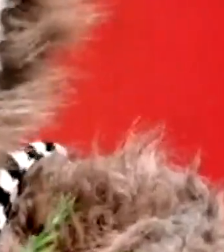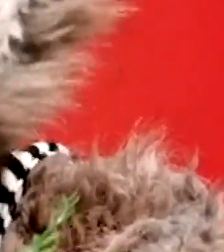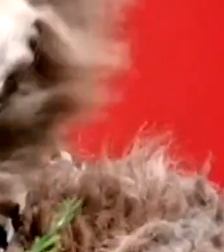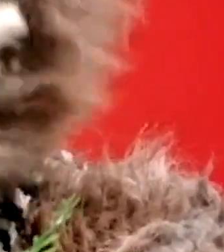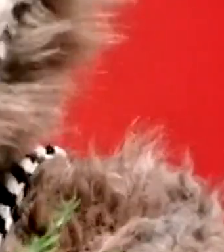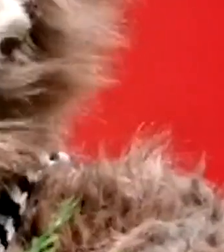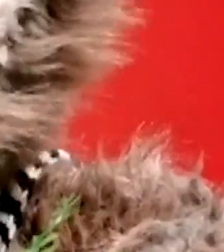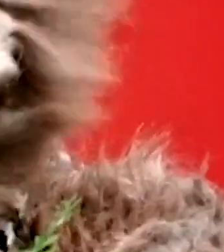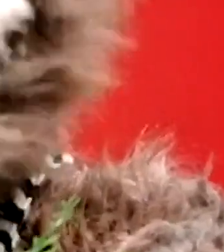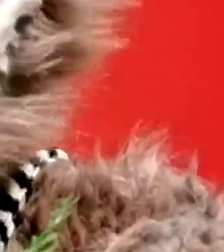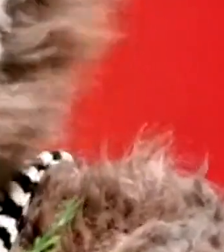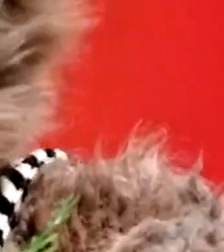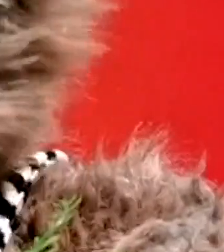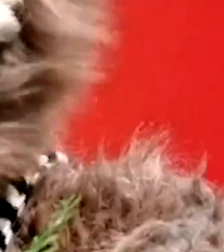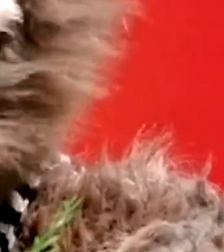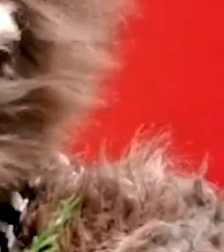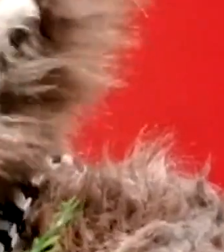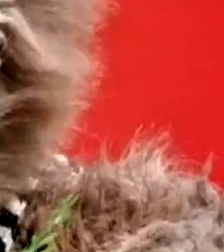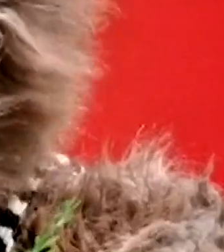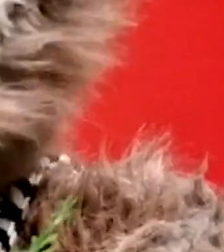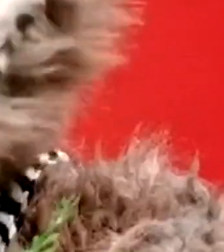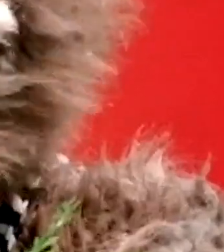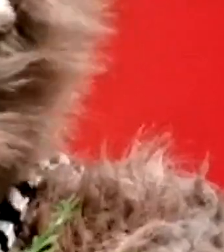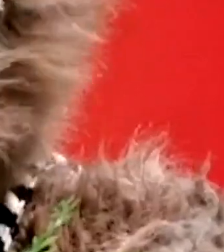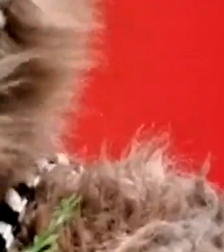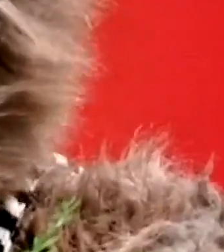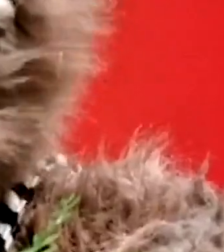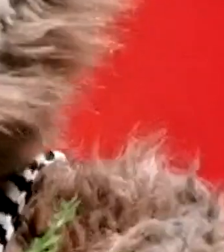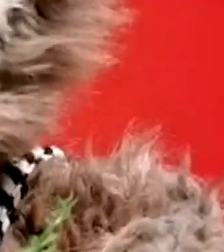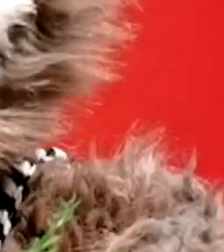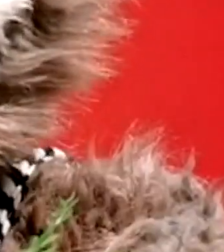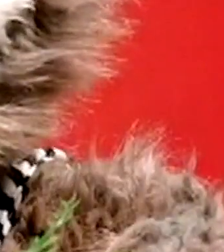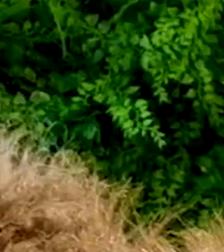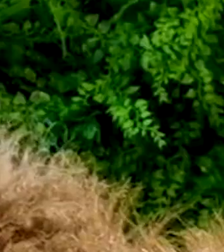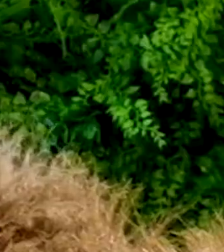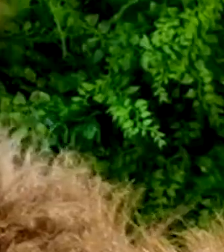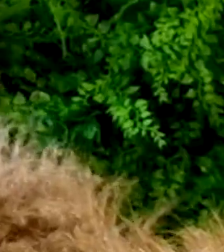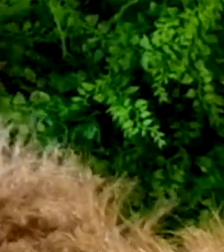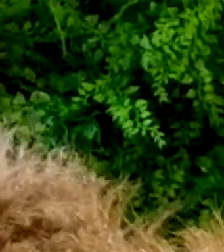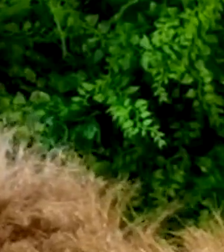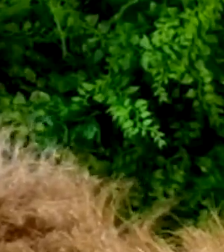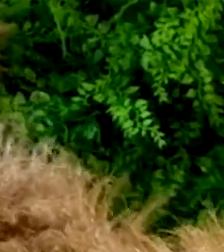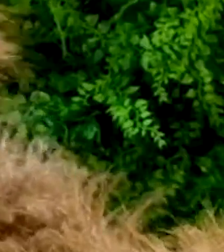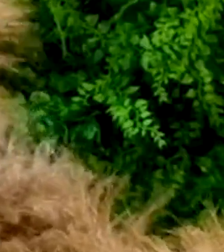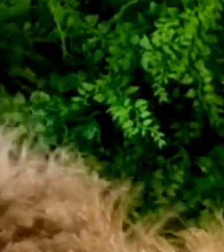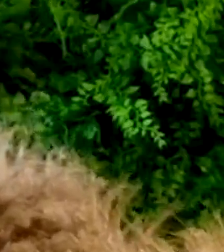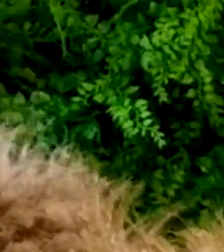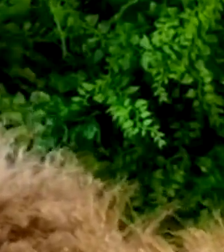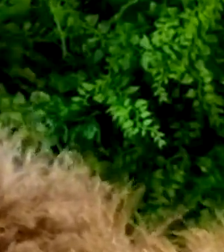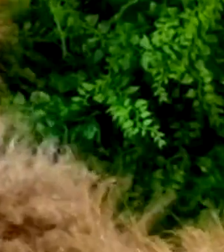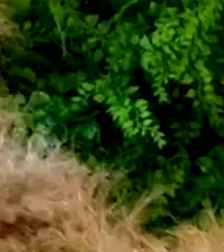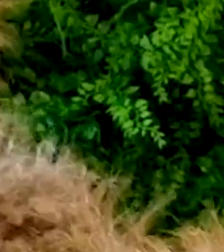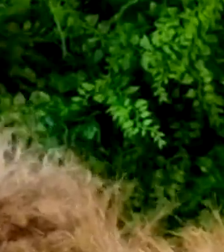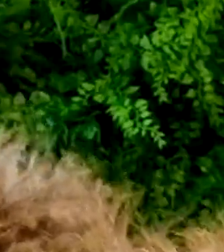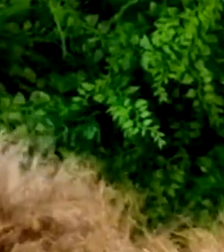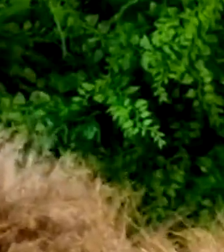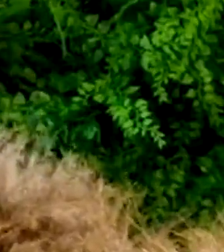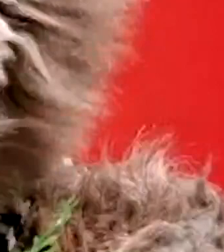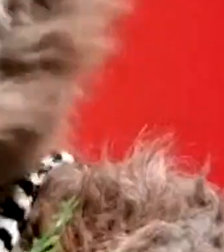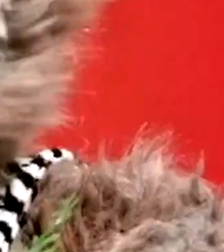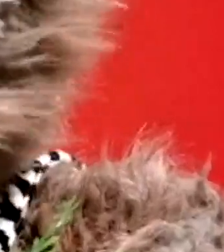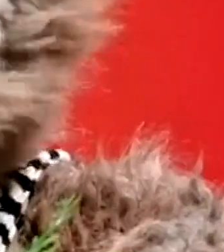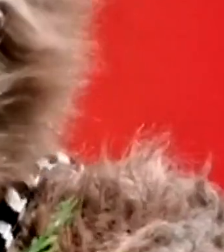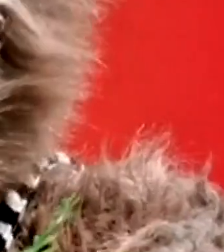mide entre 130 y 175 centímetros. ¡Guau! Sí que son